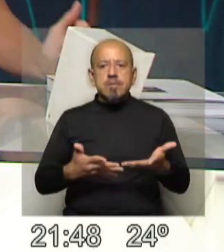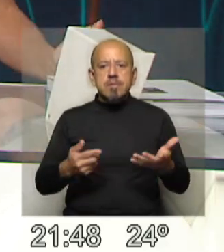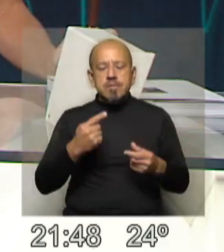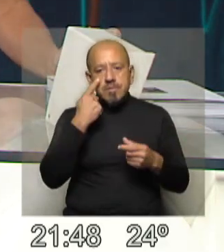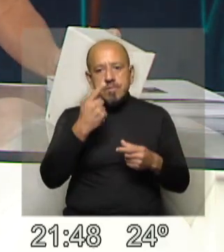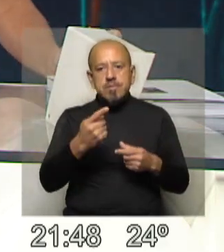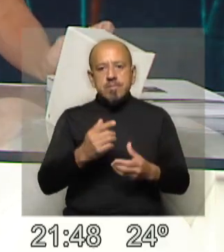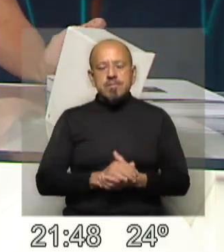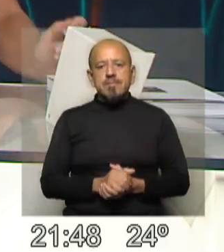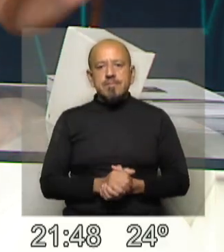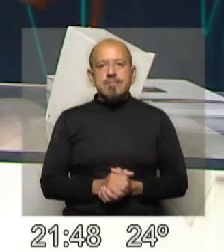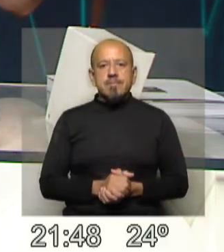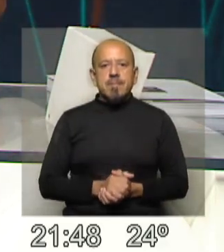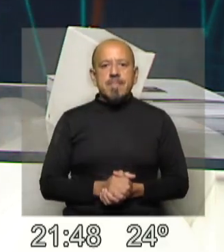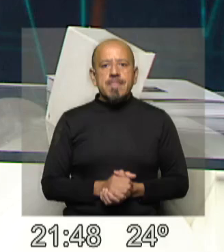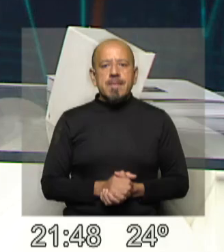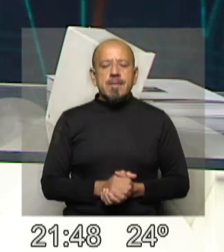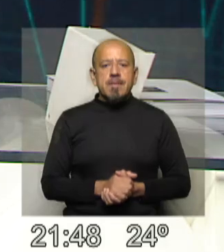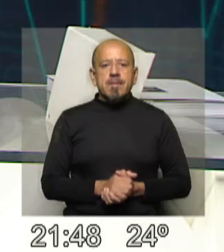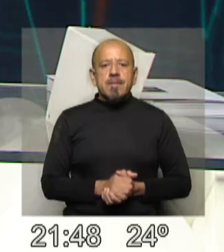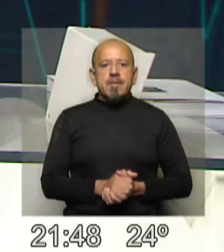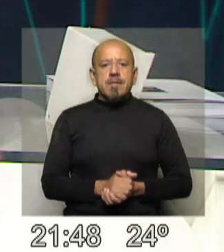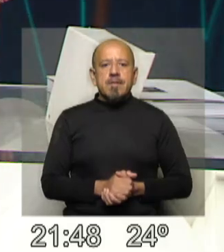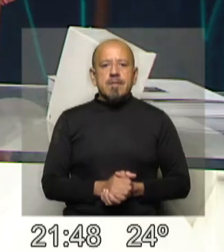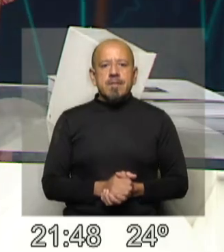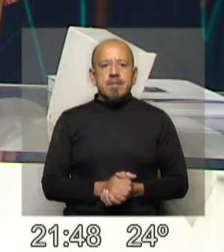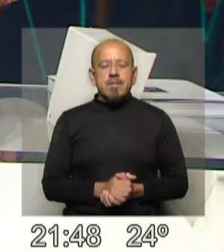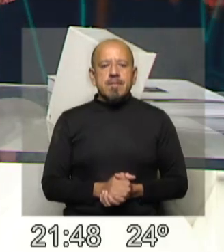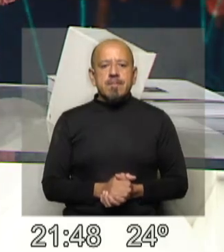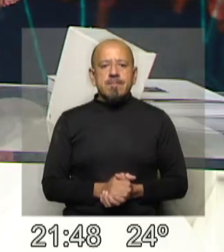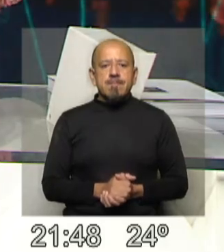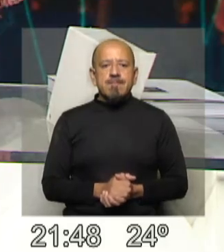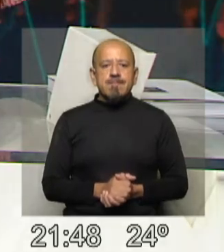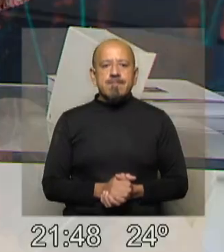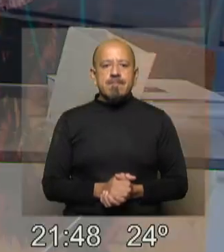a disfrutar entonces del tango en Mira Montevideo. Santiago Plaz. Adelante.